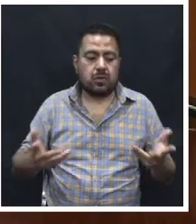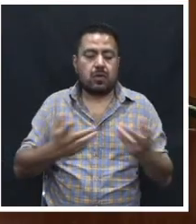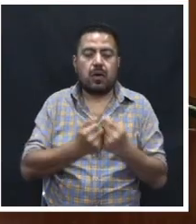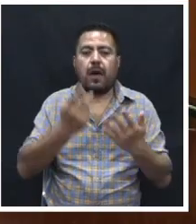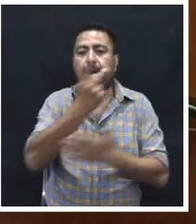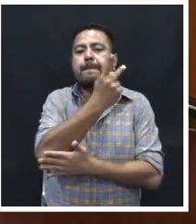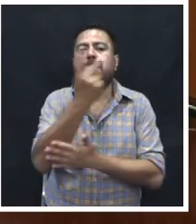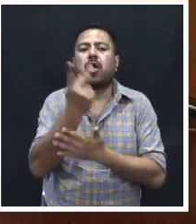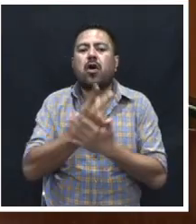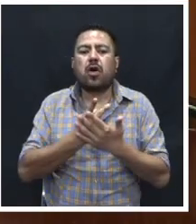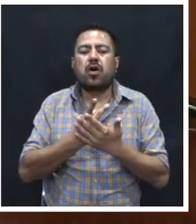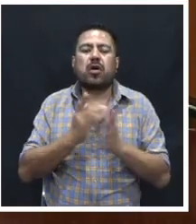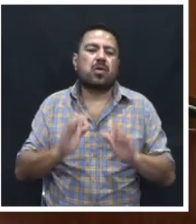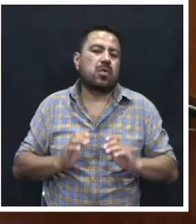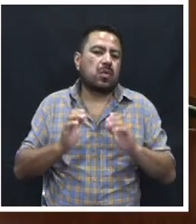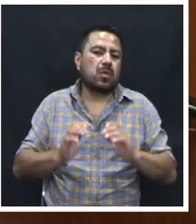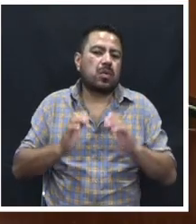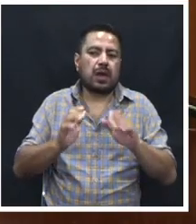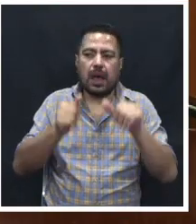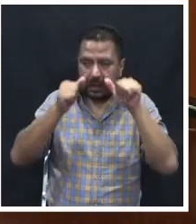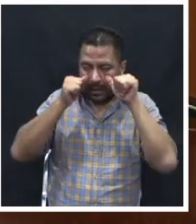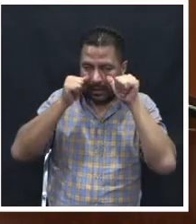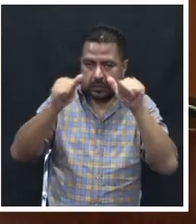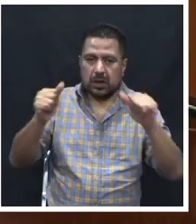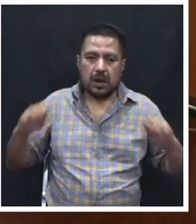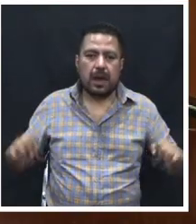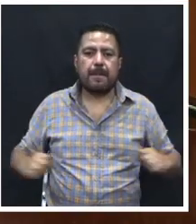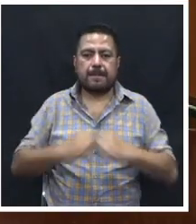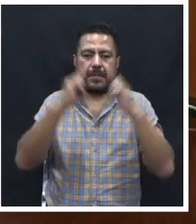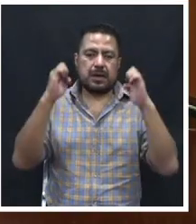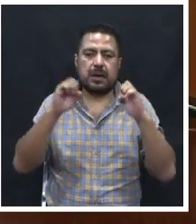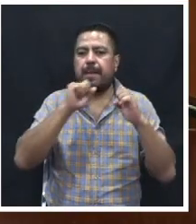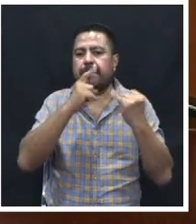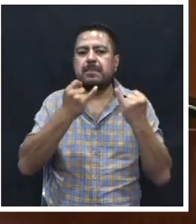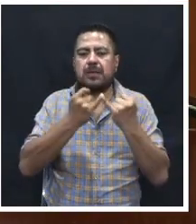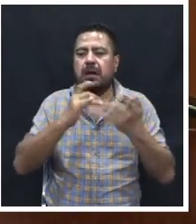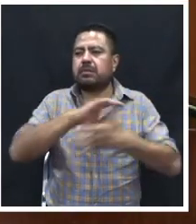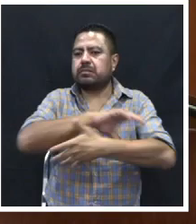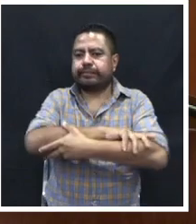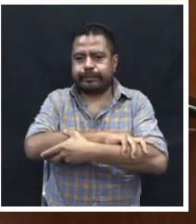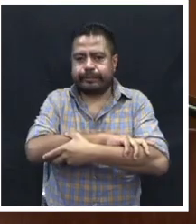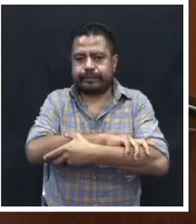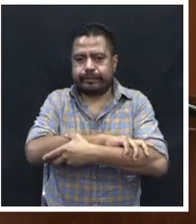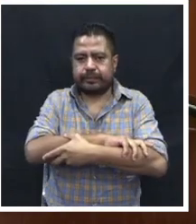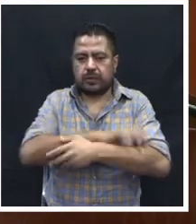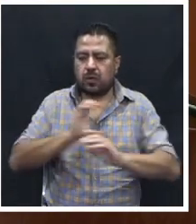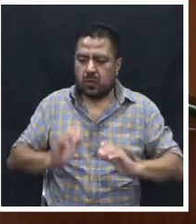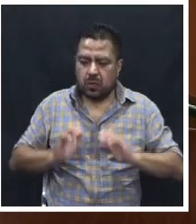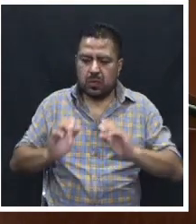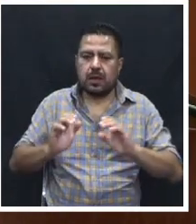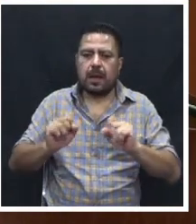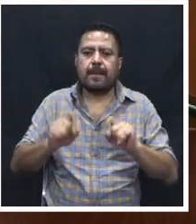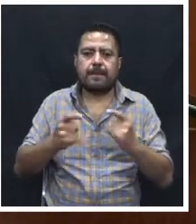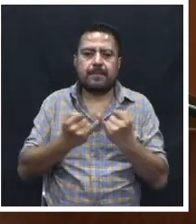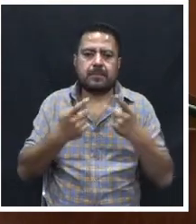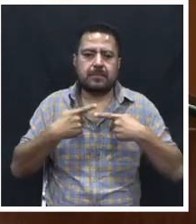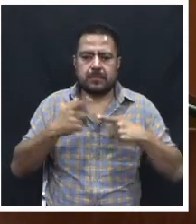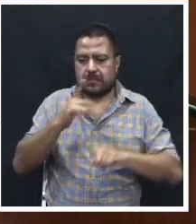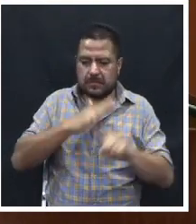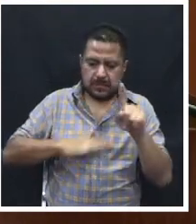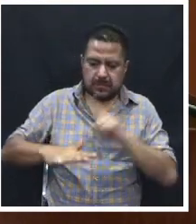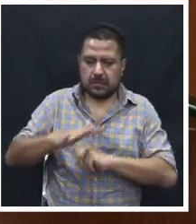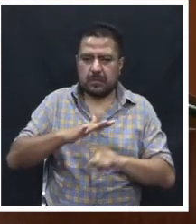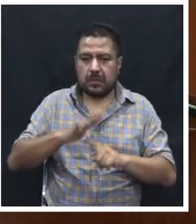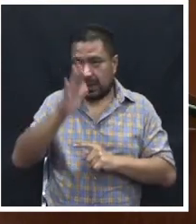de prevención y atención de desastres y la solidaridad y autocuidado de la misma población.